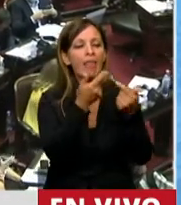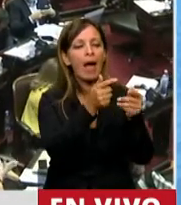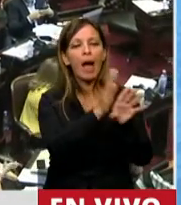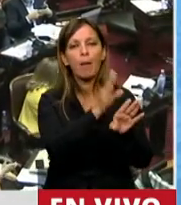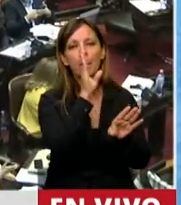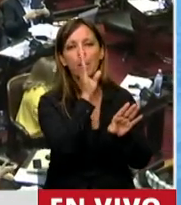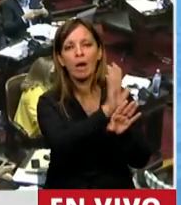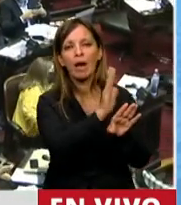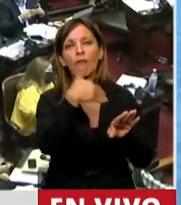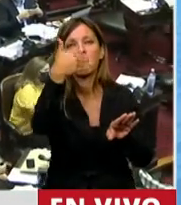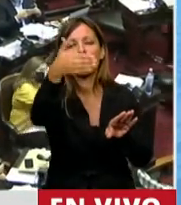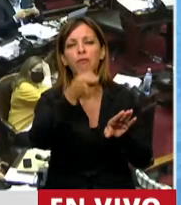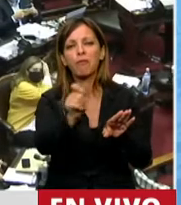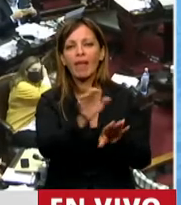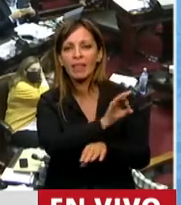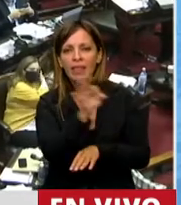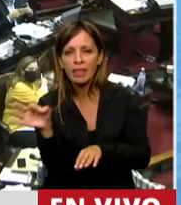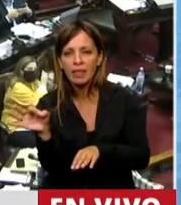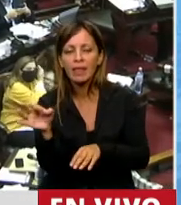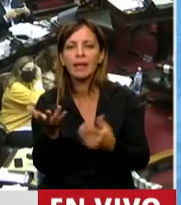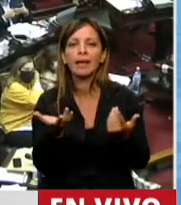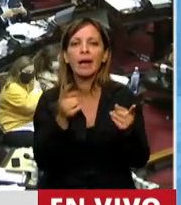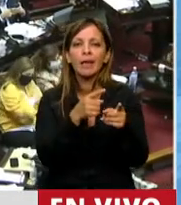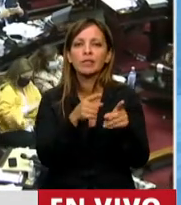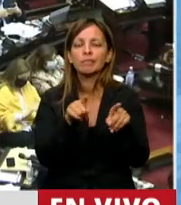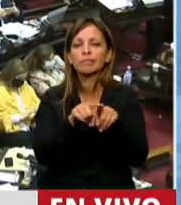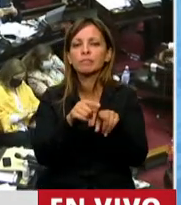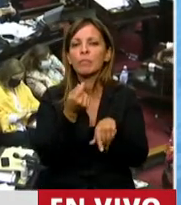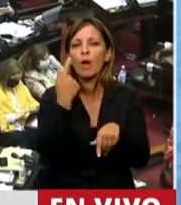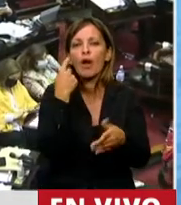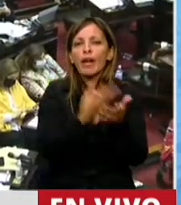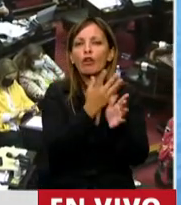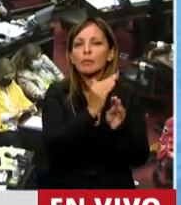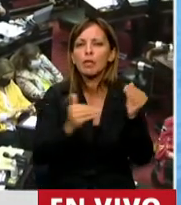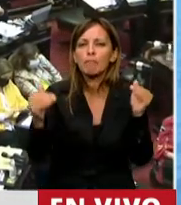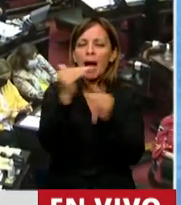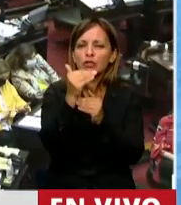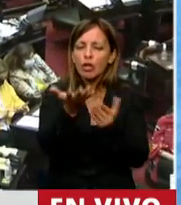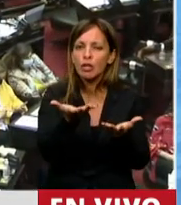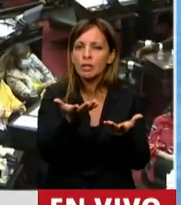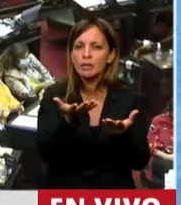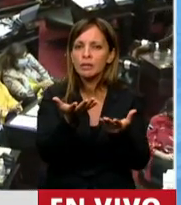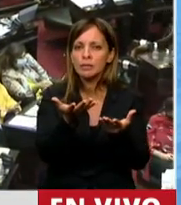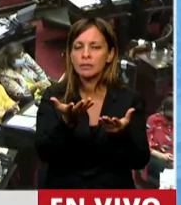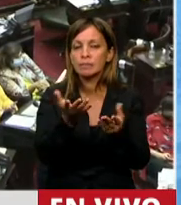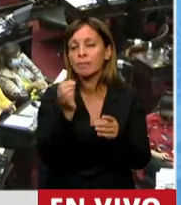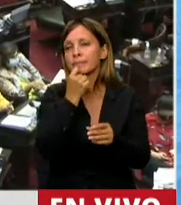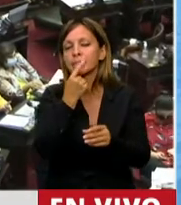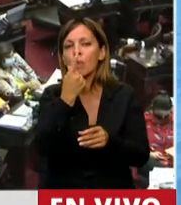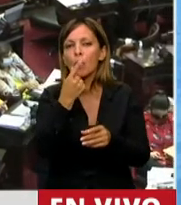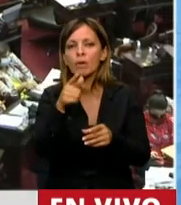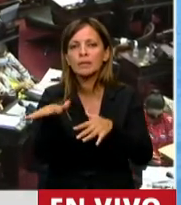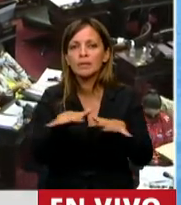resarcitorio que supondría conducente a un reconocimiento económico superior, máxime ante un caso que da